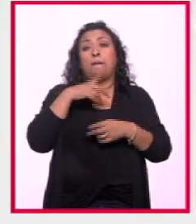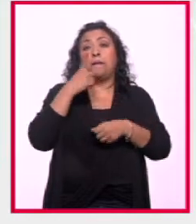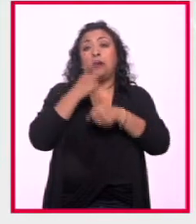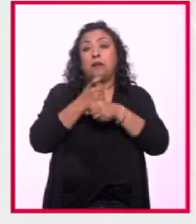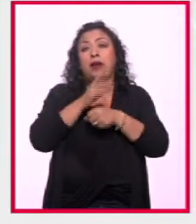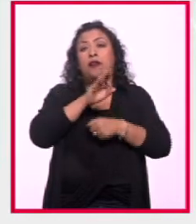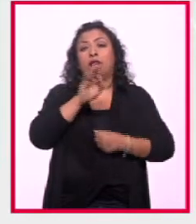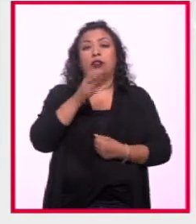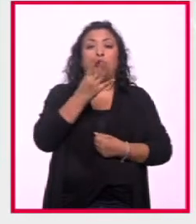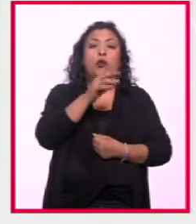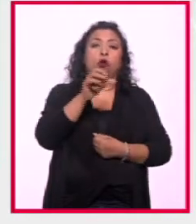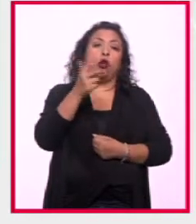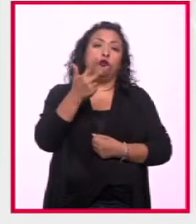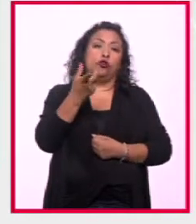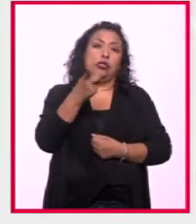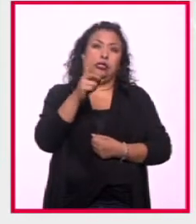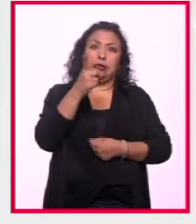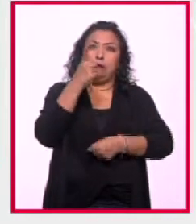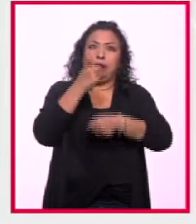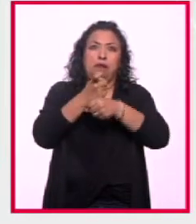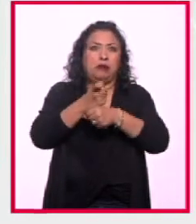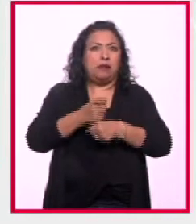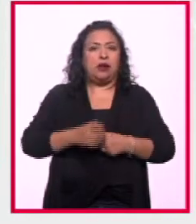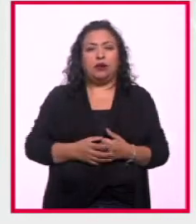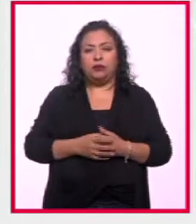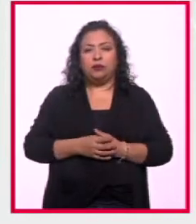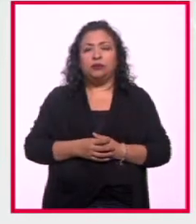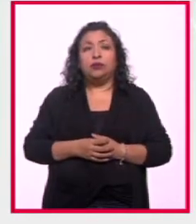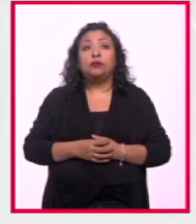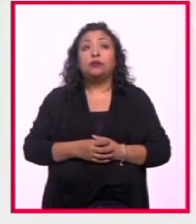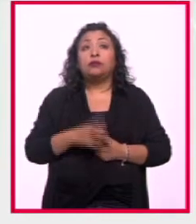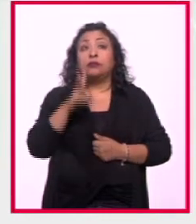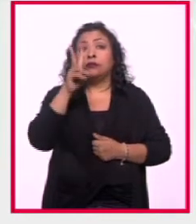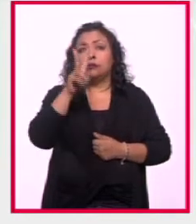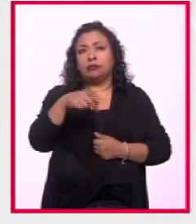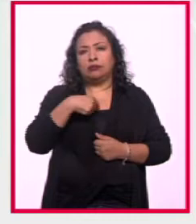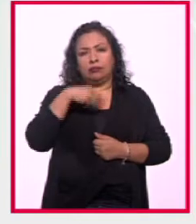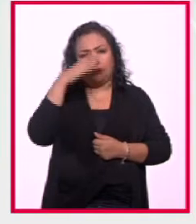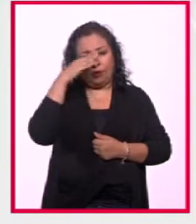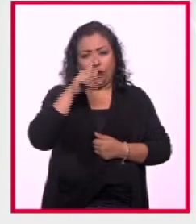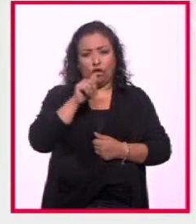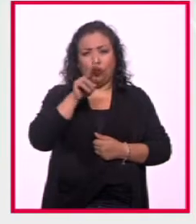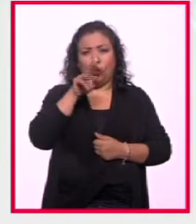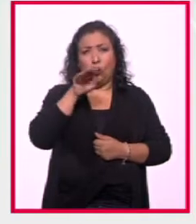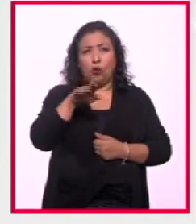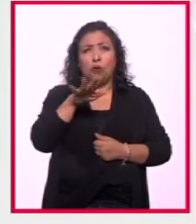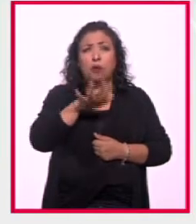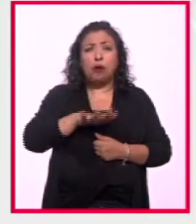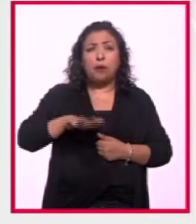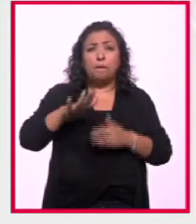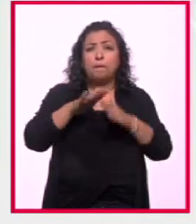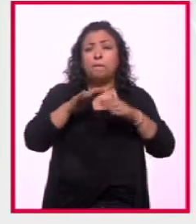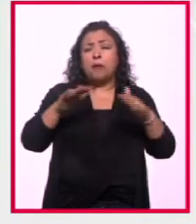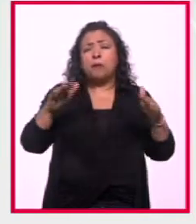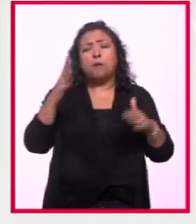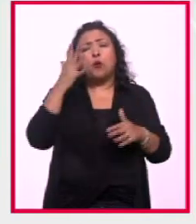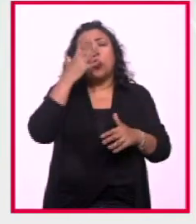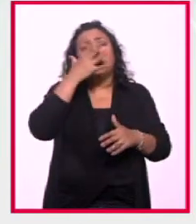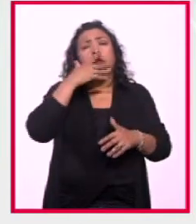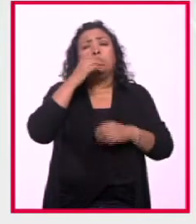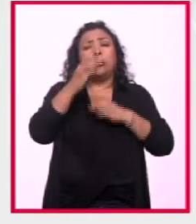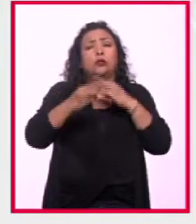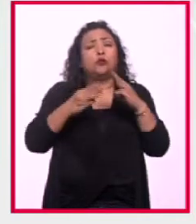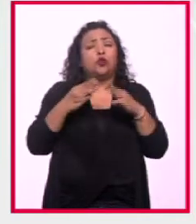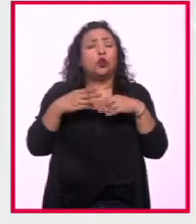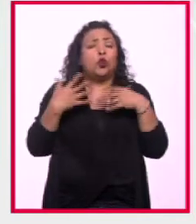4 al 8 de diciembre sinceramente creo que tu luminancia de las playas más bonitas del mundo hoy